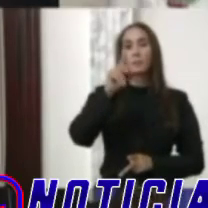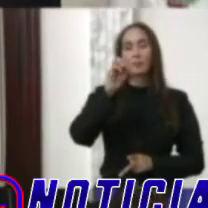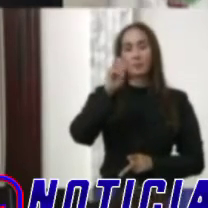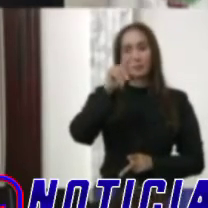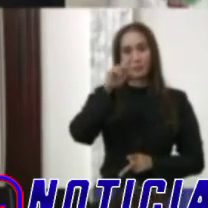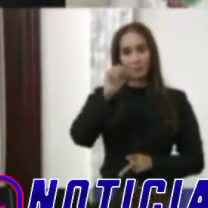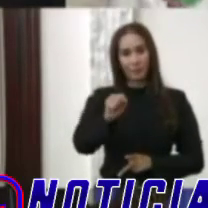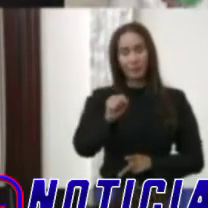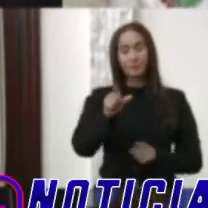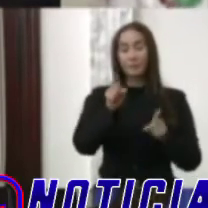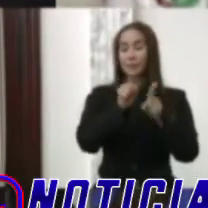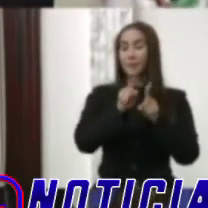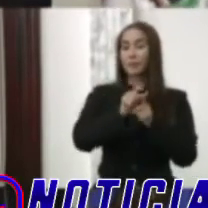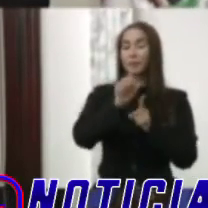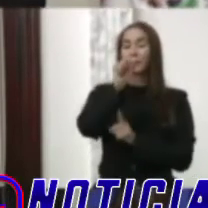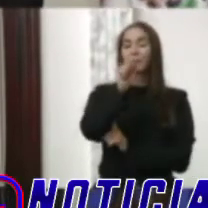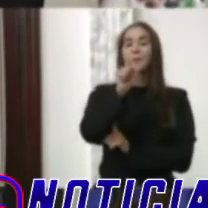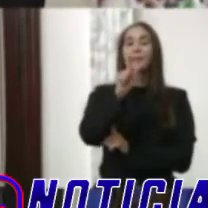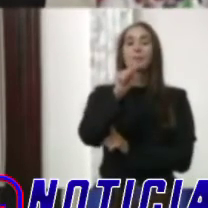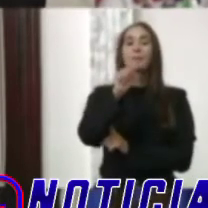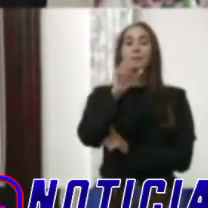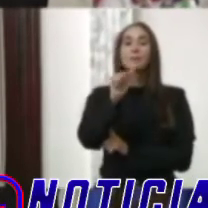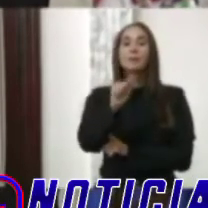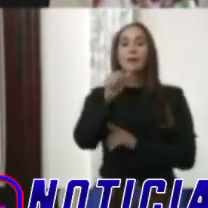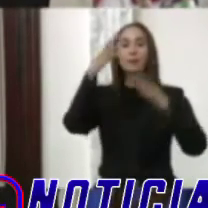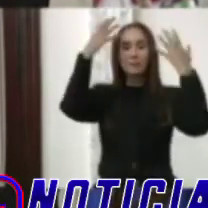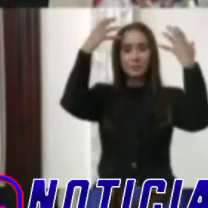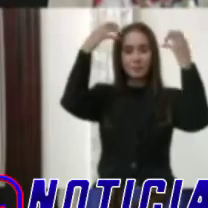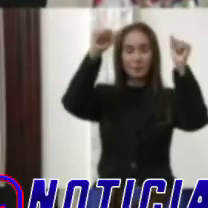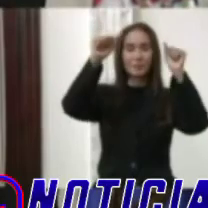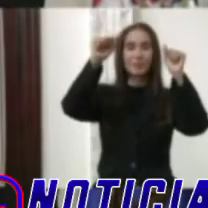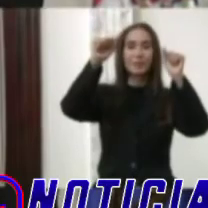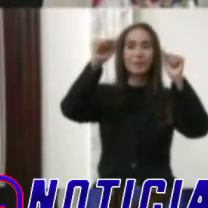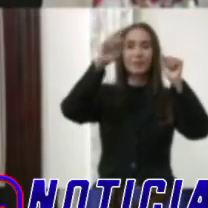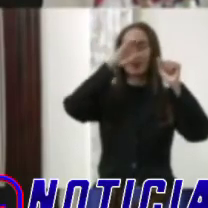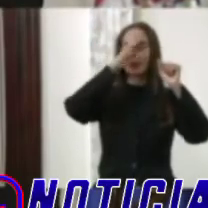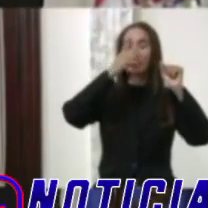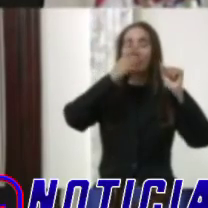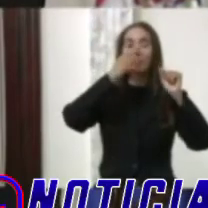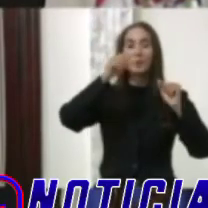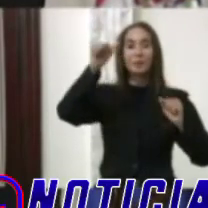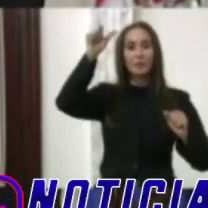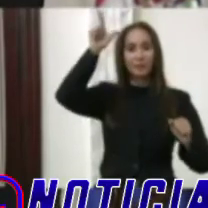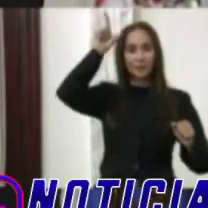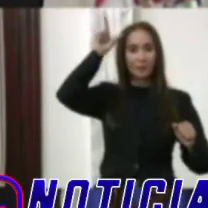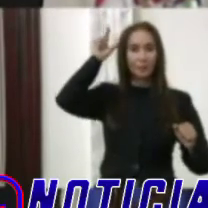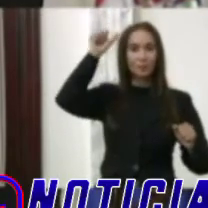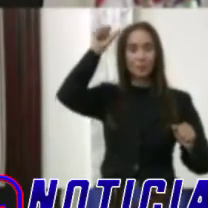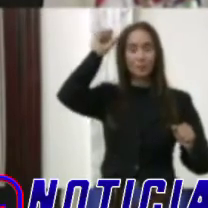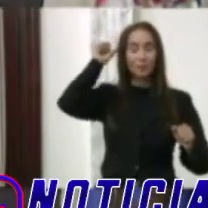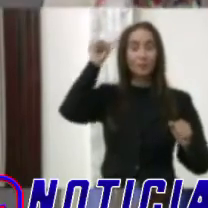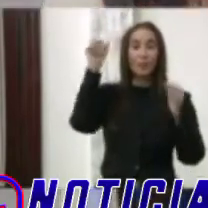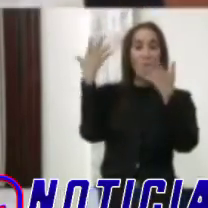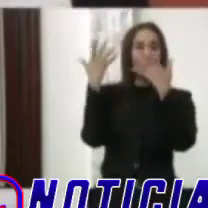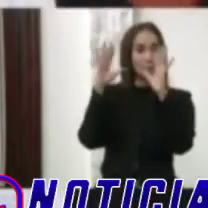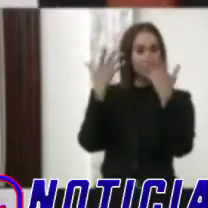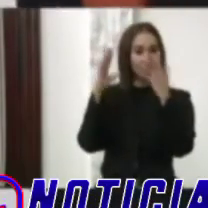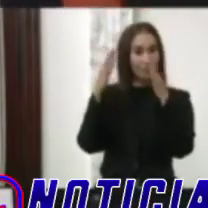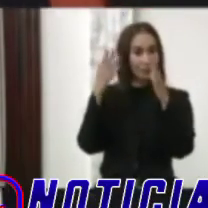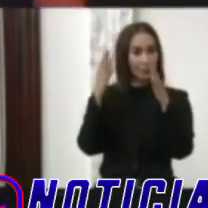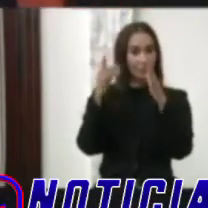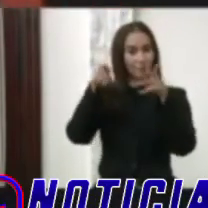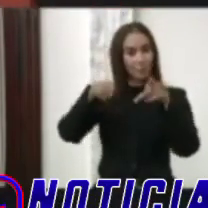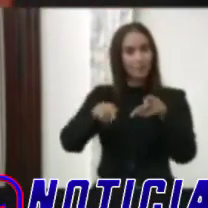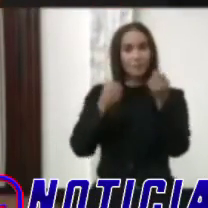el excelentísimo señor presidente de la República, Luis Abinader. Y con el aplauso de los presentes y también el apoyo de la prensa